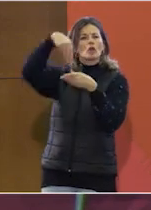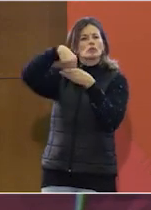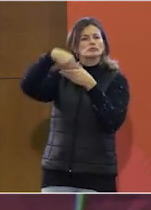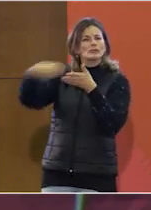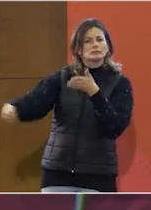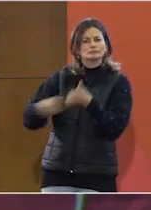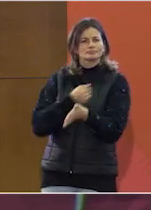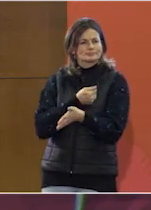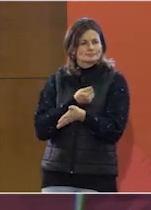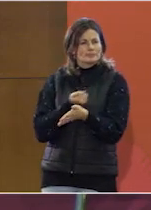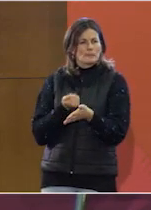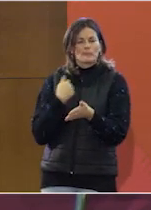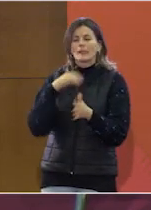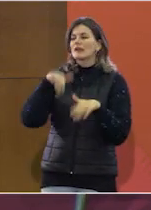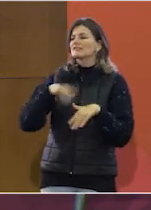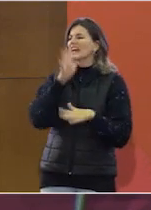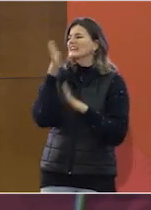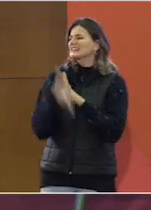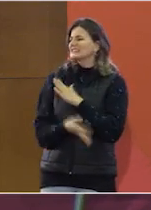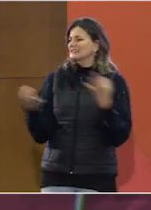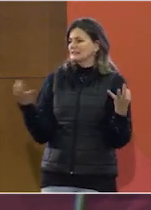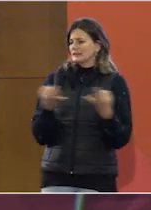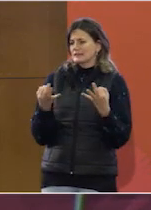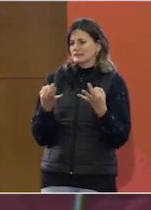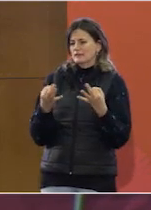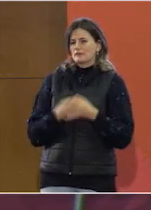contenido. ¿Qué es lo que significa